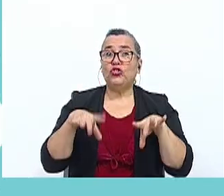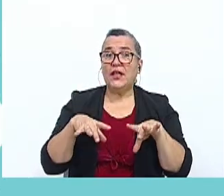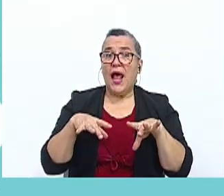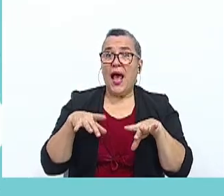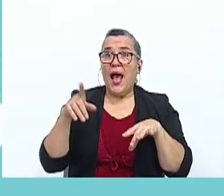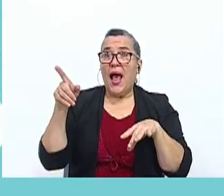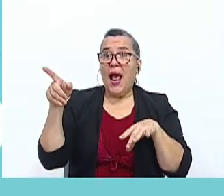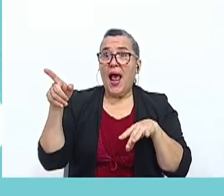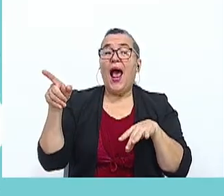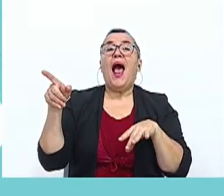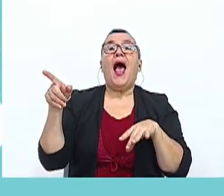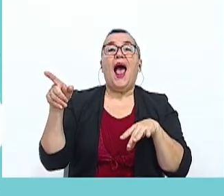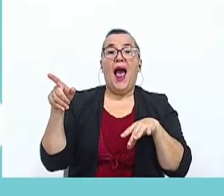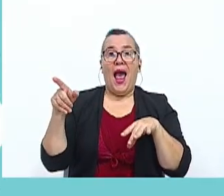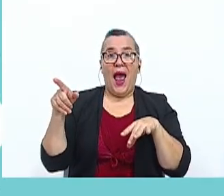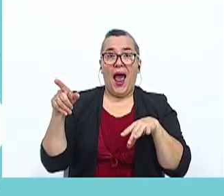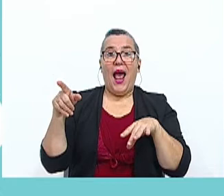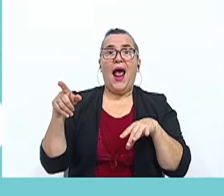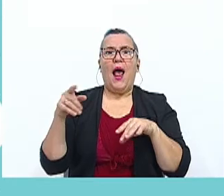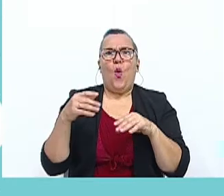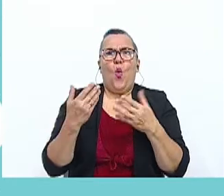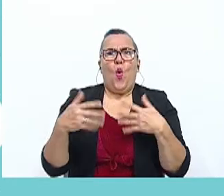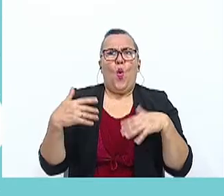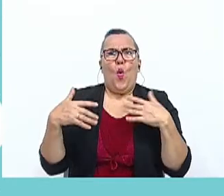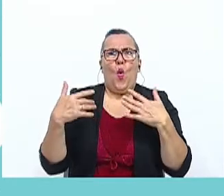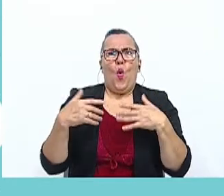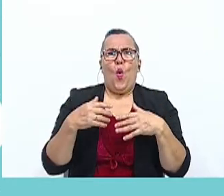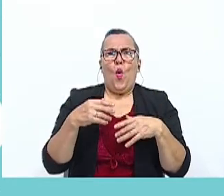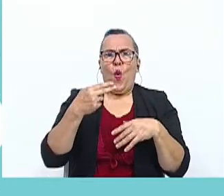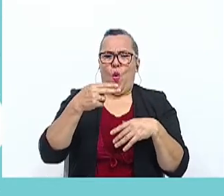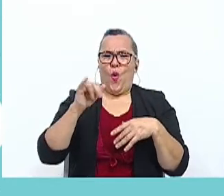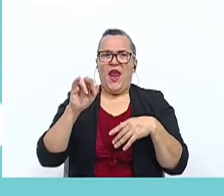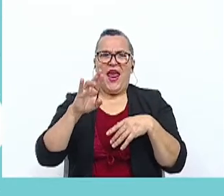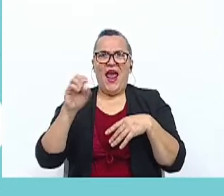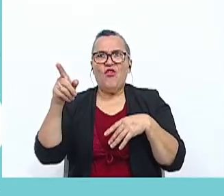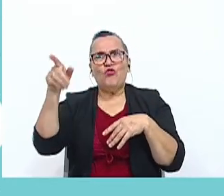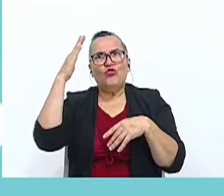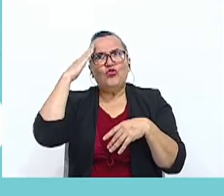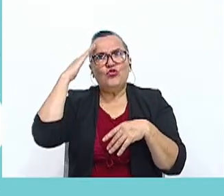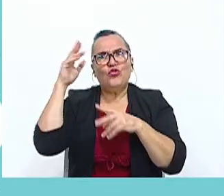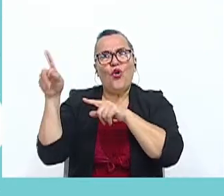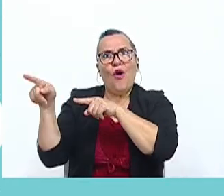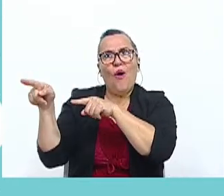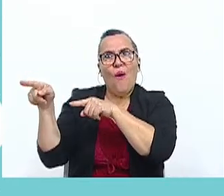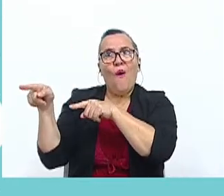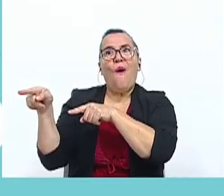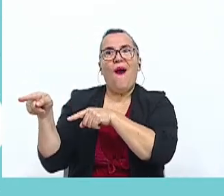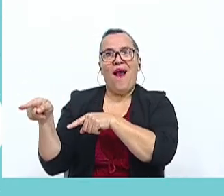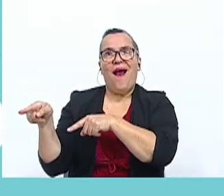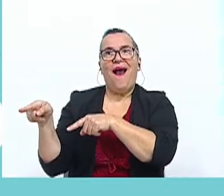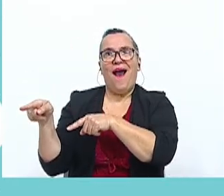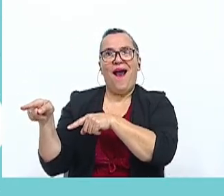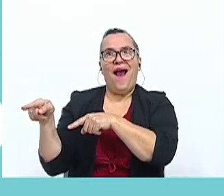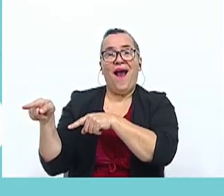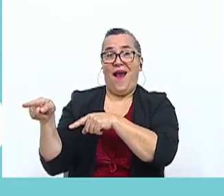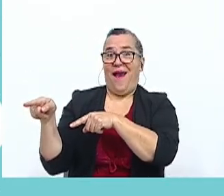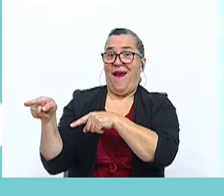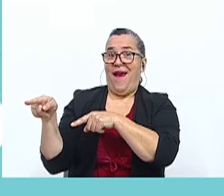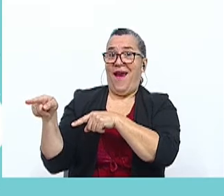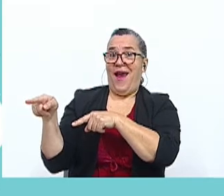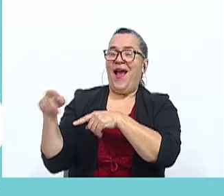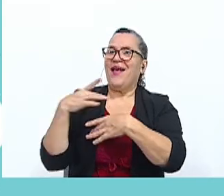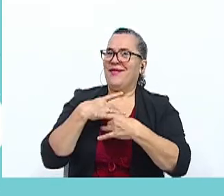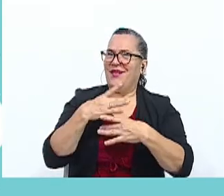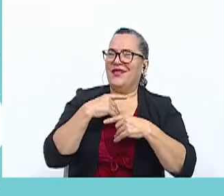encontramos la mayor reserva de hierro. ¿Conocían estos datos? ¿Qué les parece? Muy interesantes. Vamos